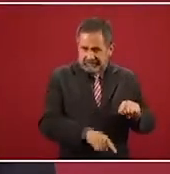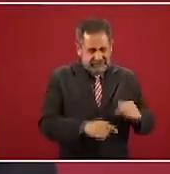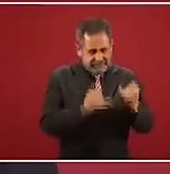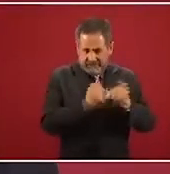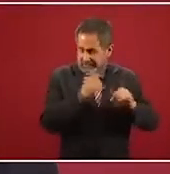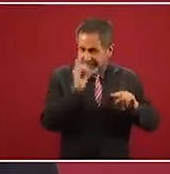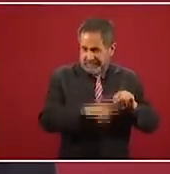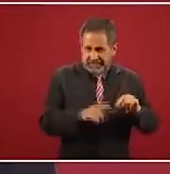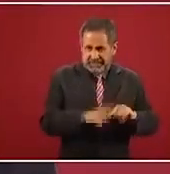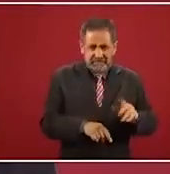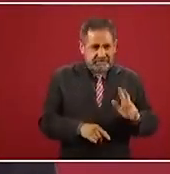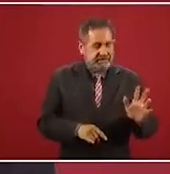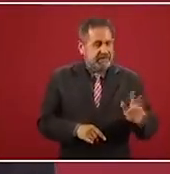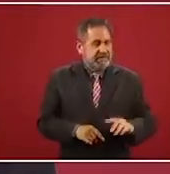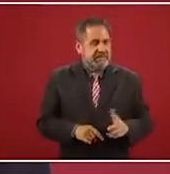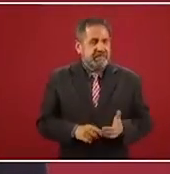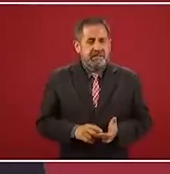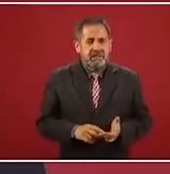hay que